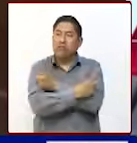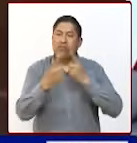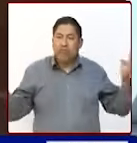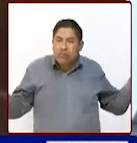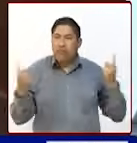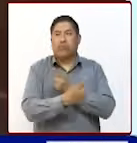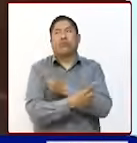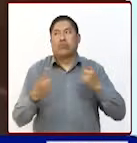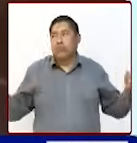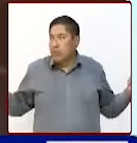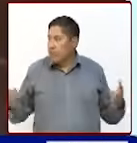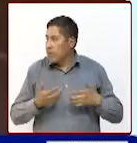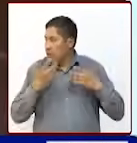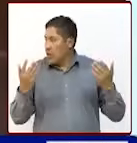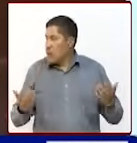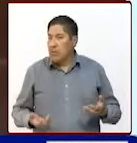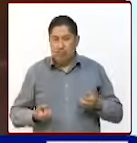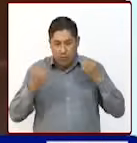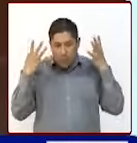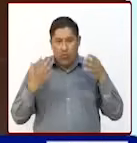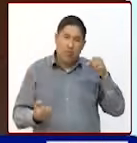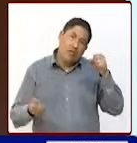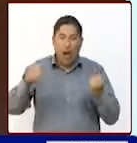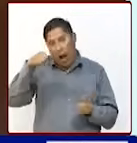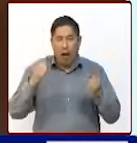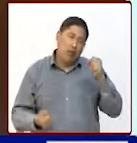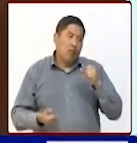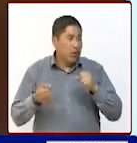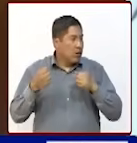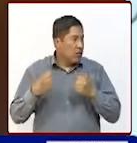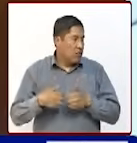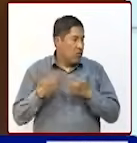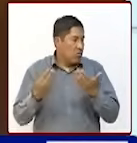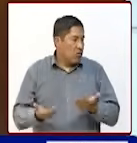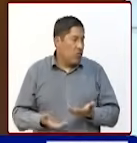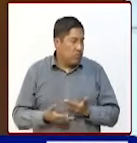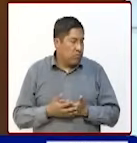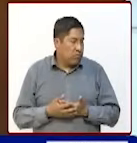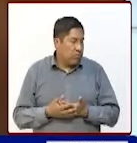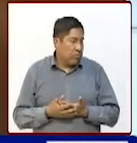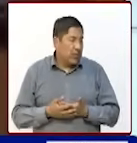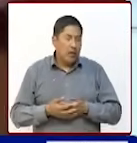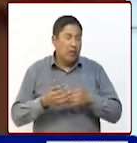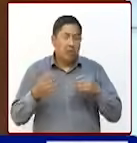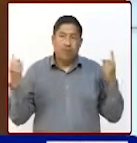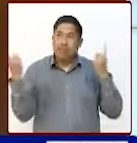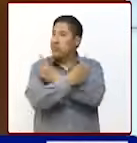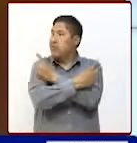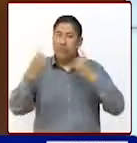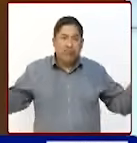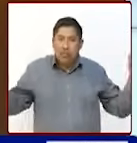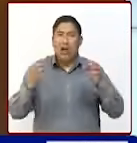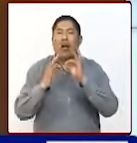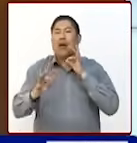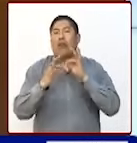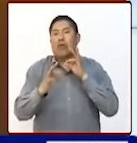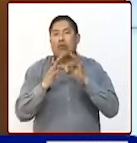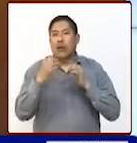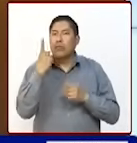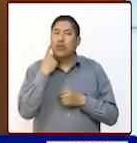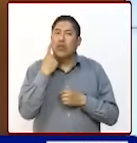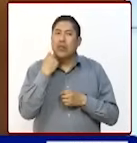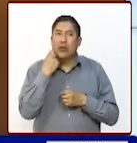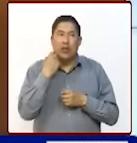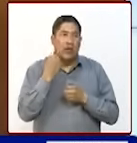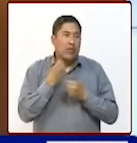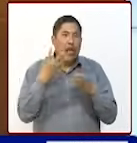vehicular. Hay bastantes vehículos del transporte público como del transporte interdepartamental. Hace instantes veíamos que